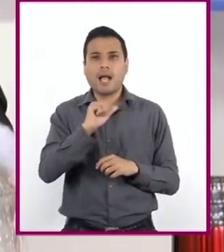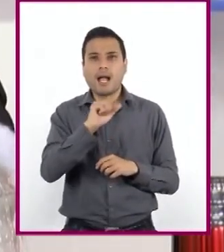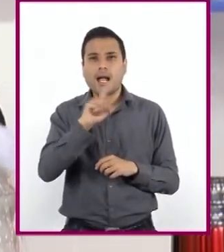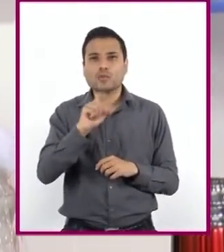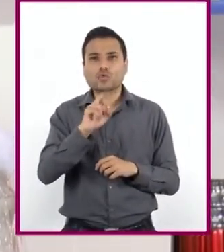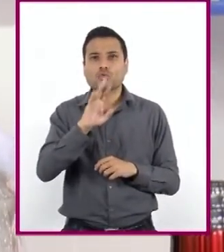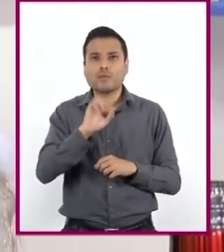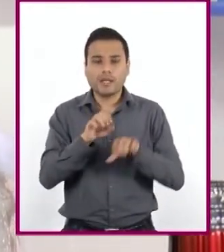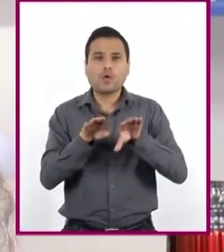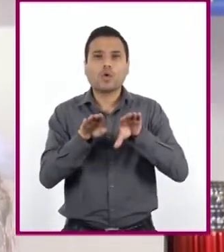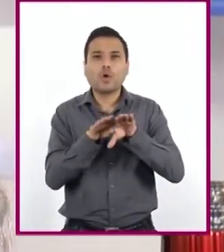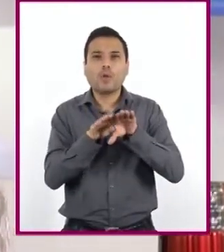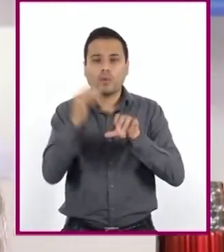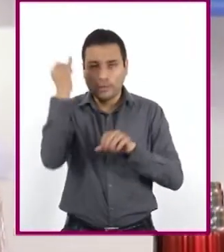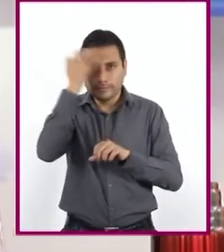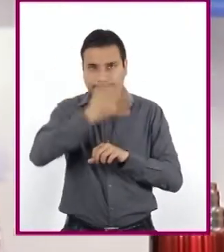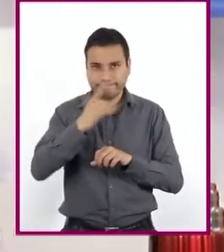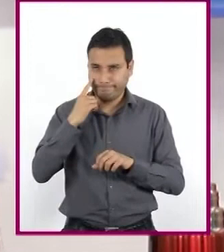esta imagen.